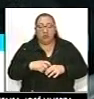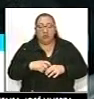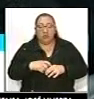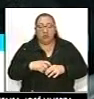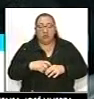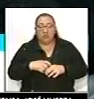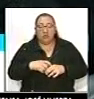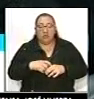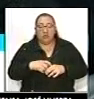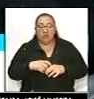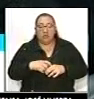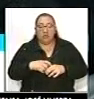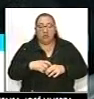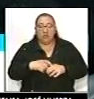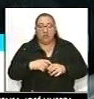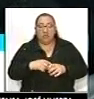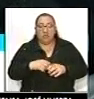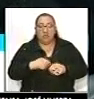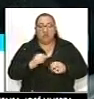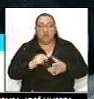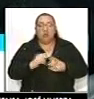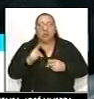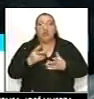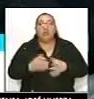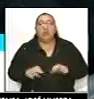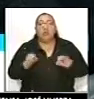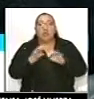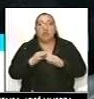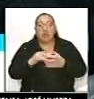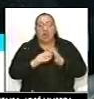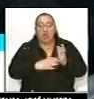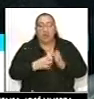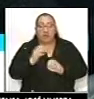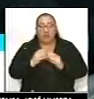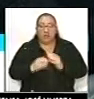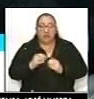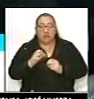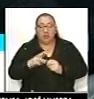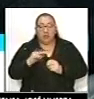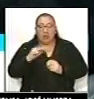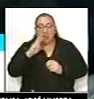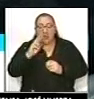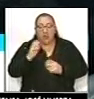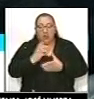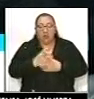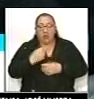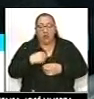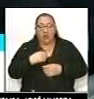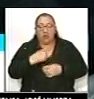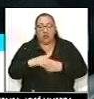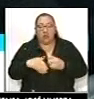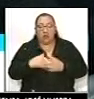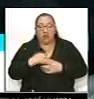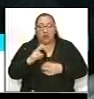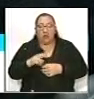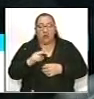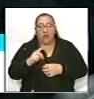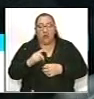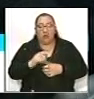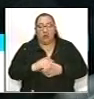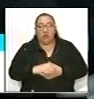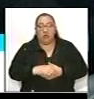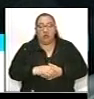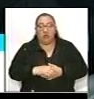Y quiero terminar con una cosa que es muy importante. El plan Repeduca tiene vigencia hasta el 2021.